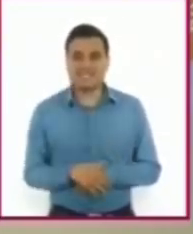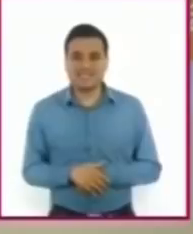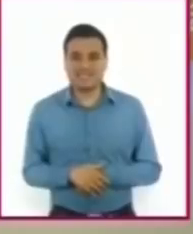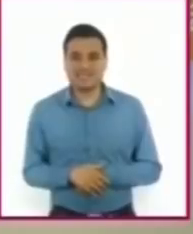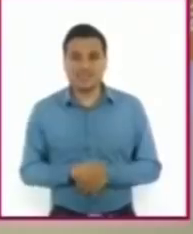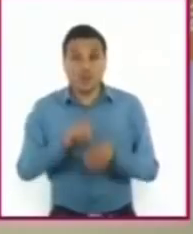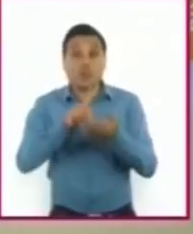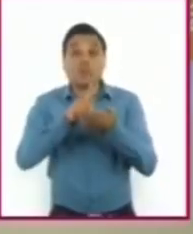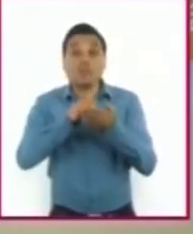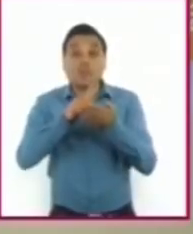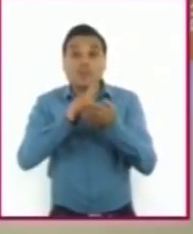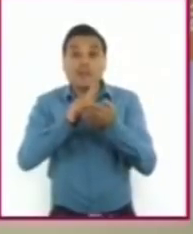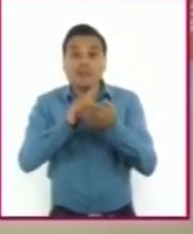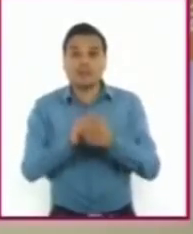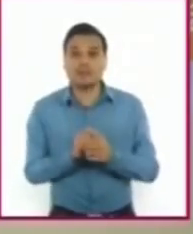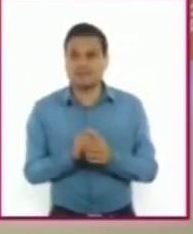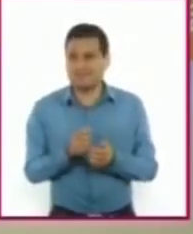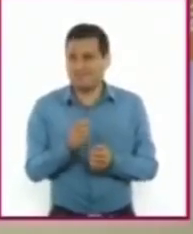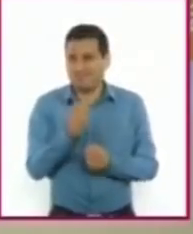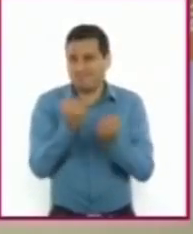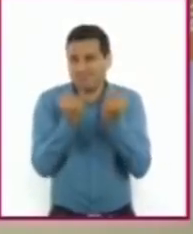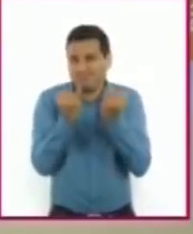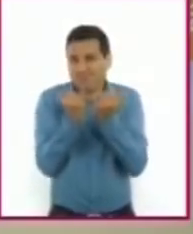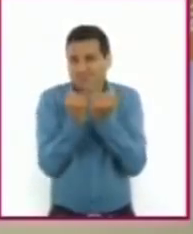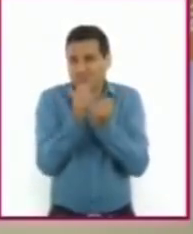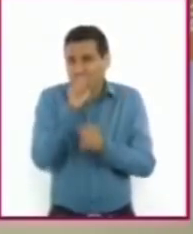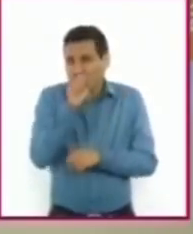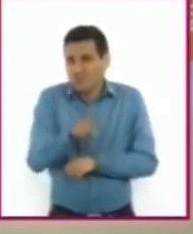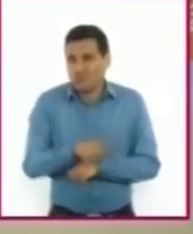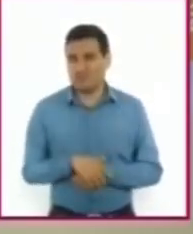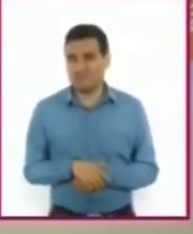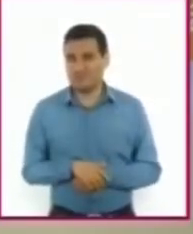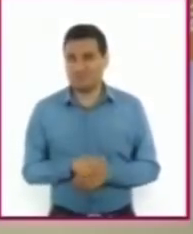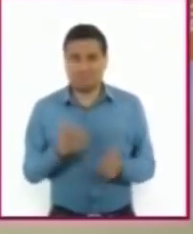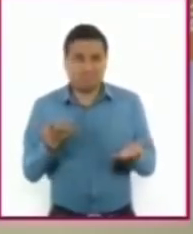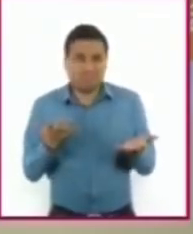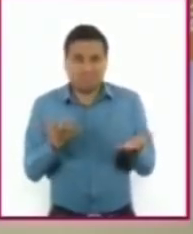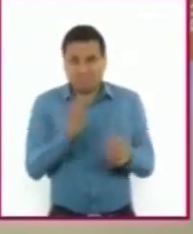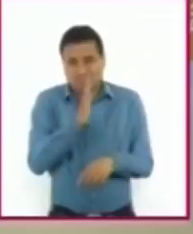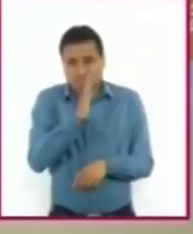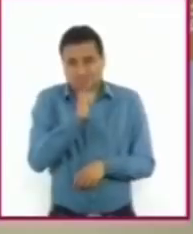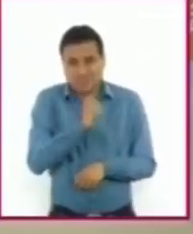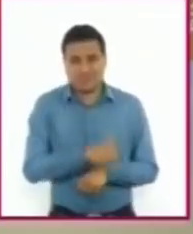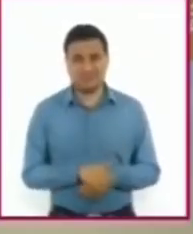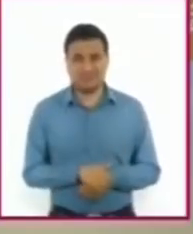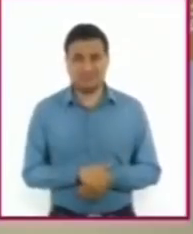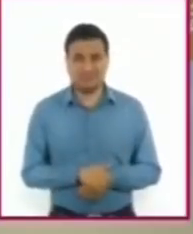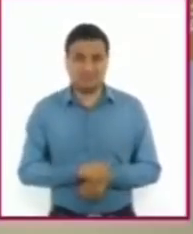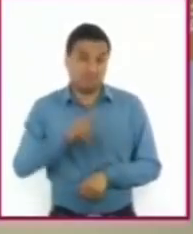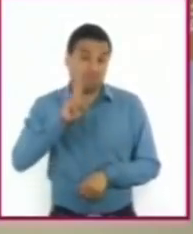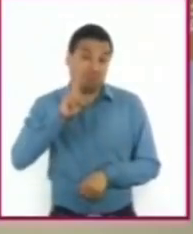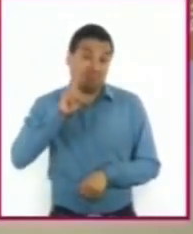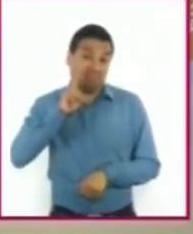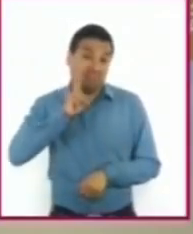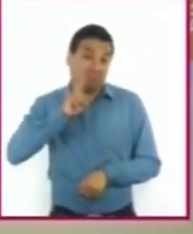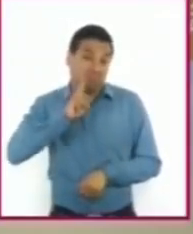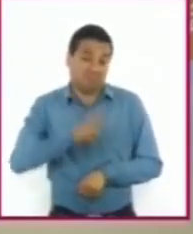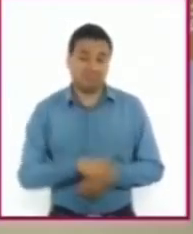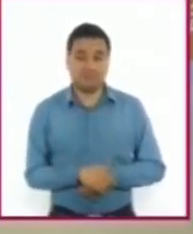pluma? Pues va a ser lo mismo, ¿no? No hay como mucha diferencia. O si lo...